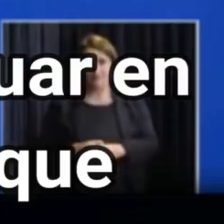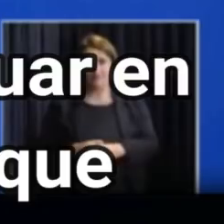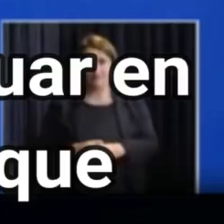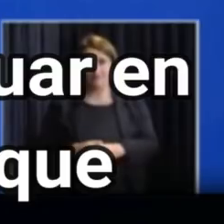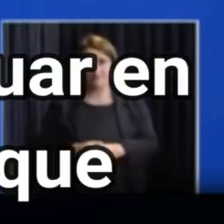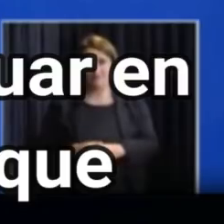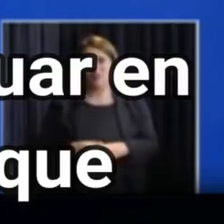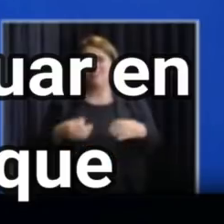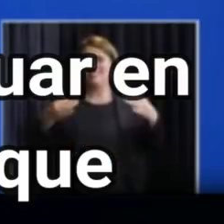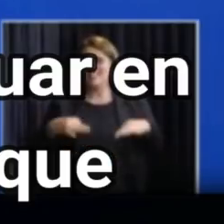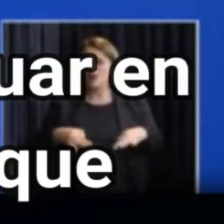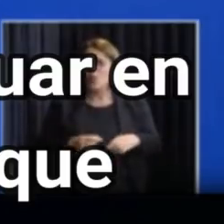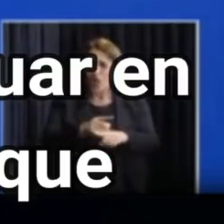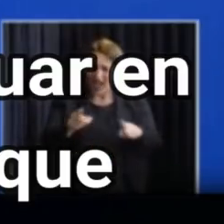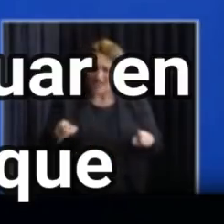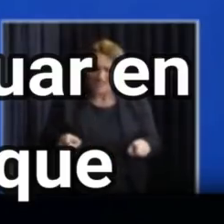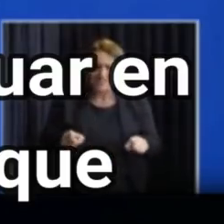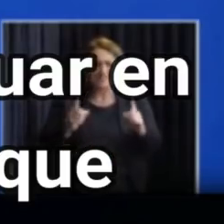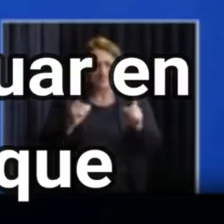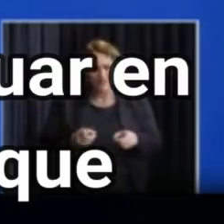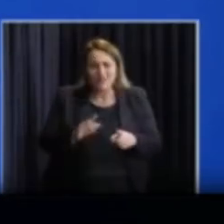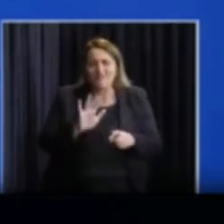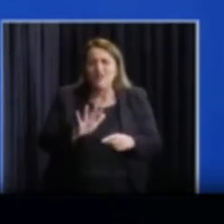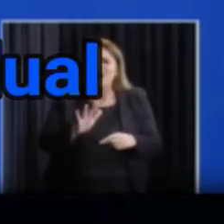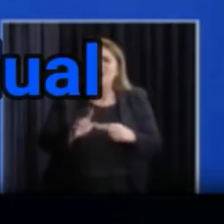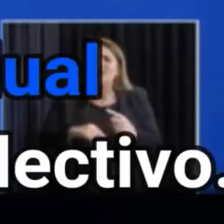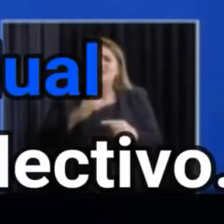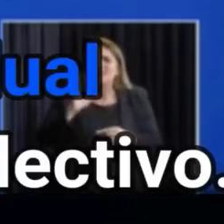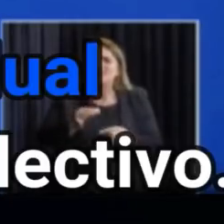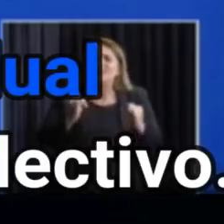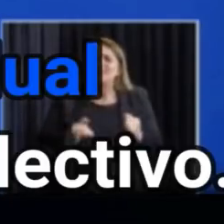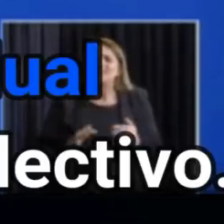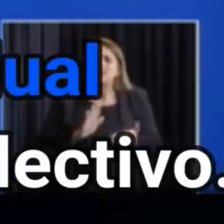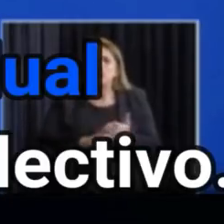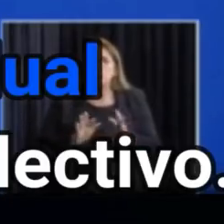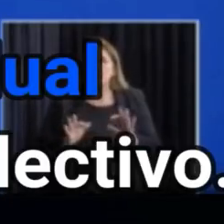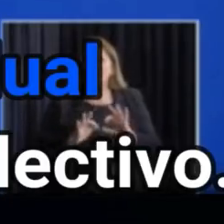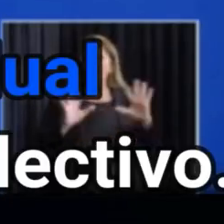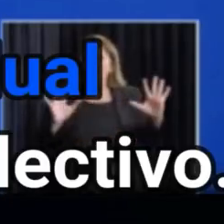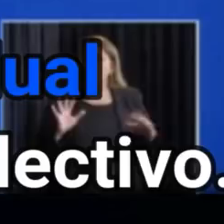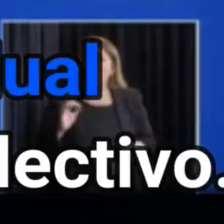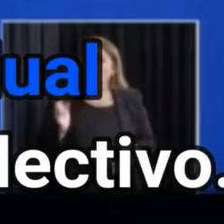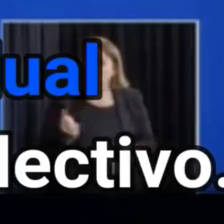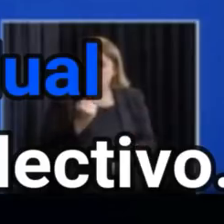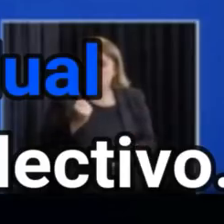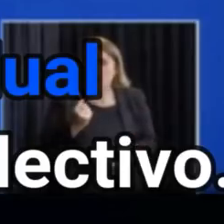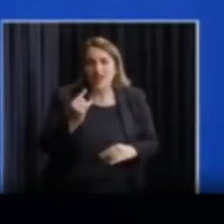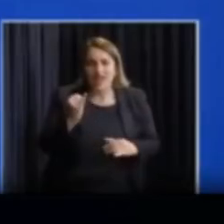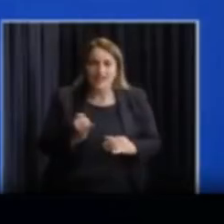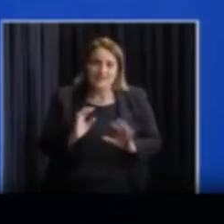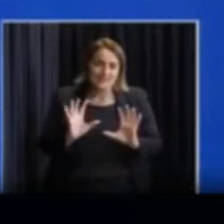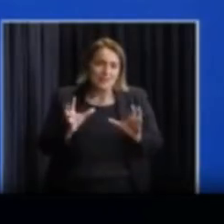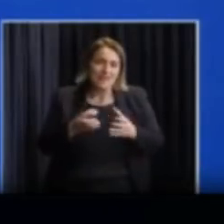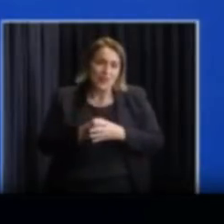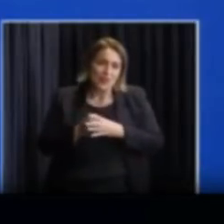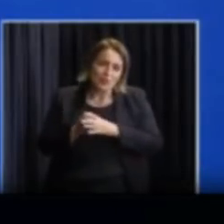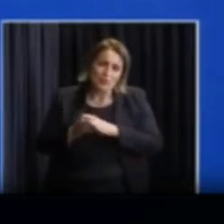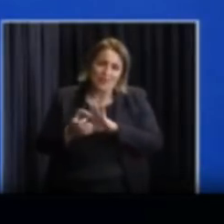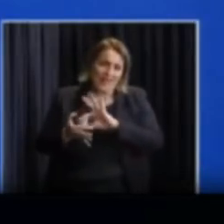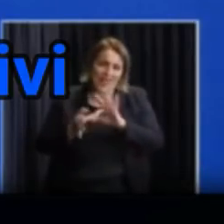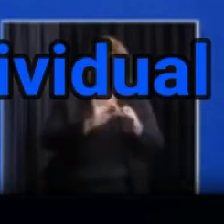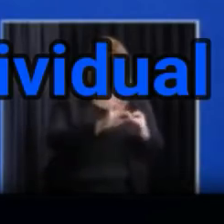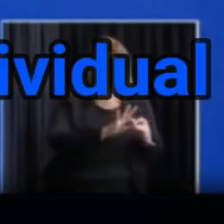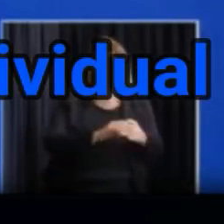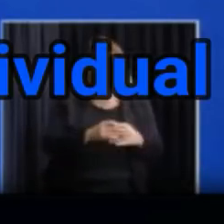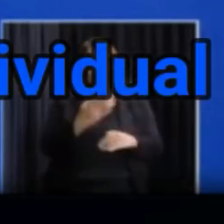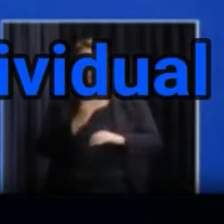que van a actuar en consecuencia, aún sabiendo que tratándose de libertad individual siempre tiene un elemento colectivo. O sea,